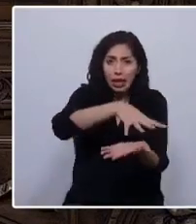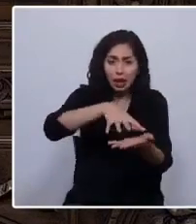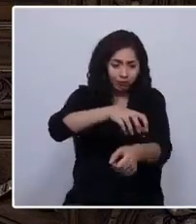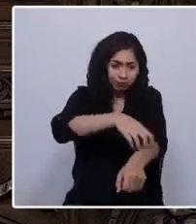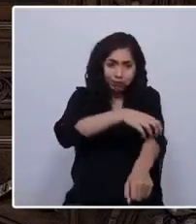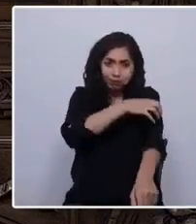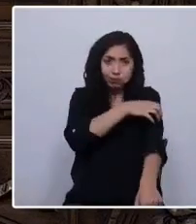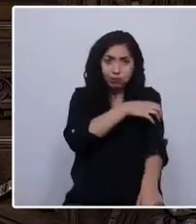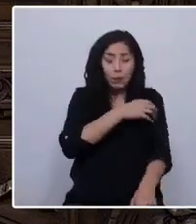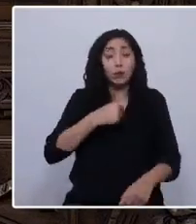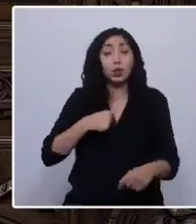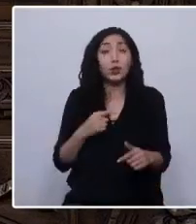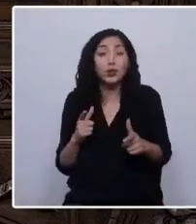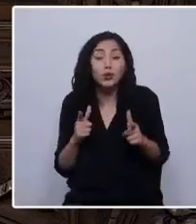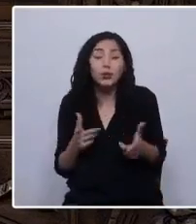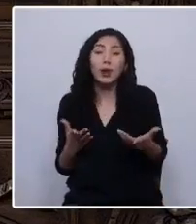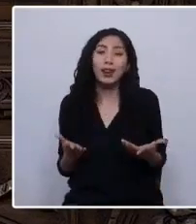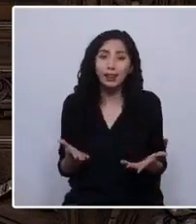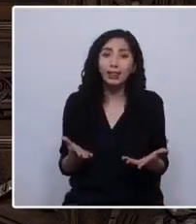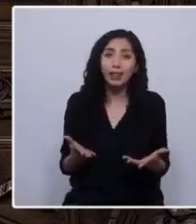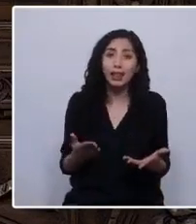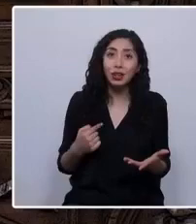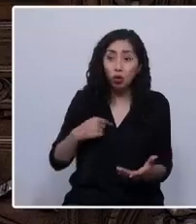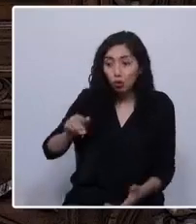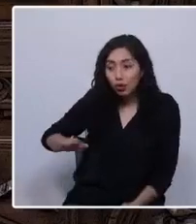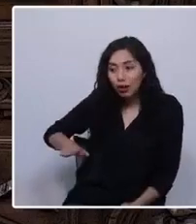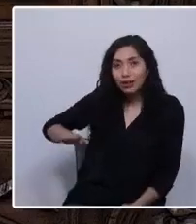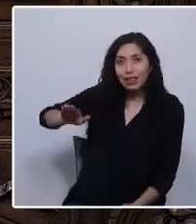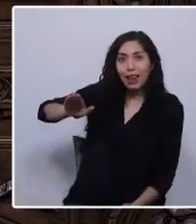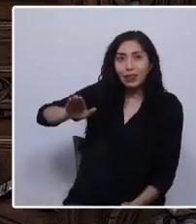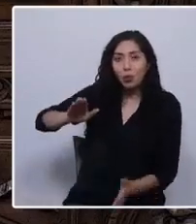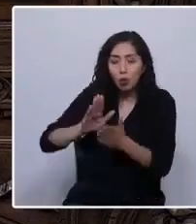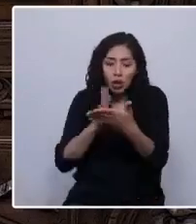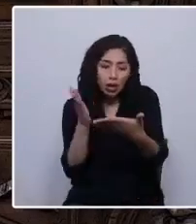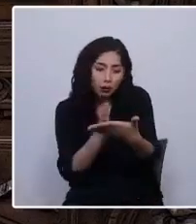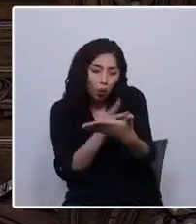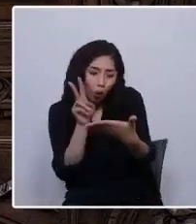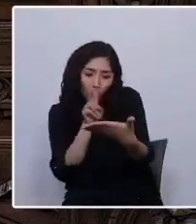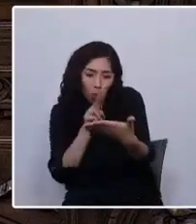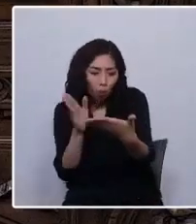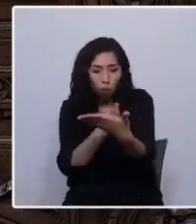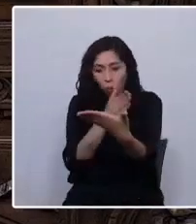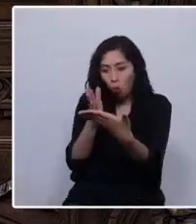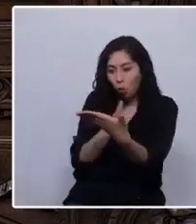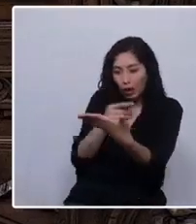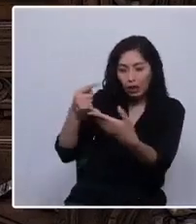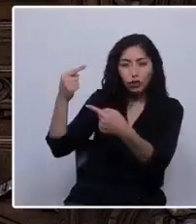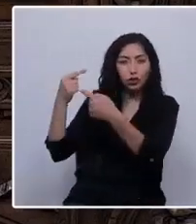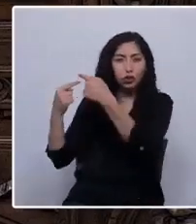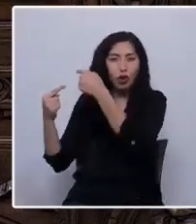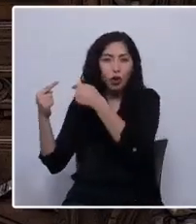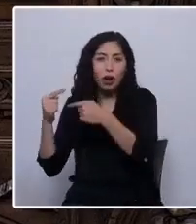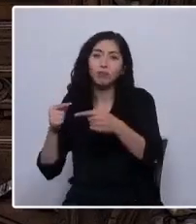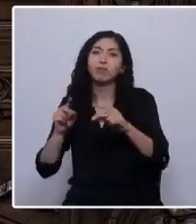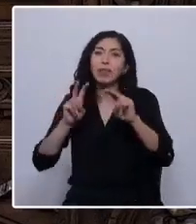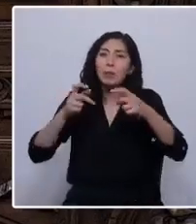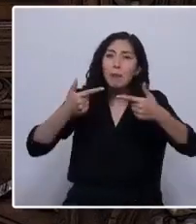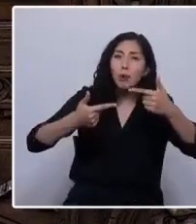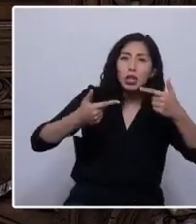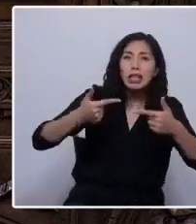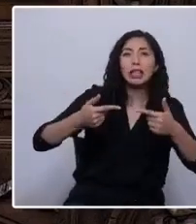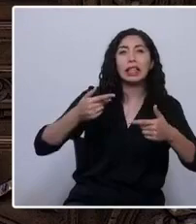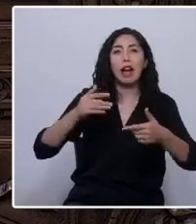Tuve la suerte de crecer entre libros, historias de camaradería, gestas políticas y